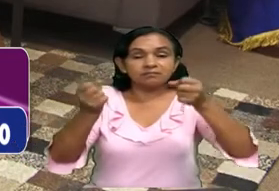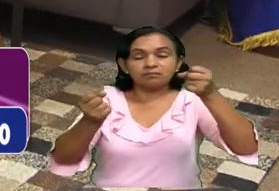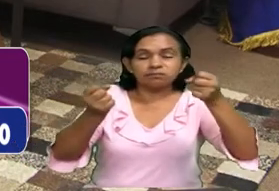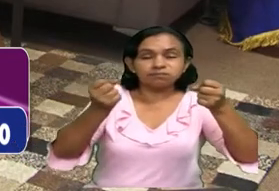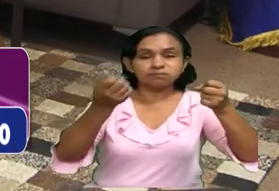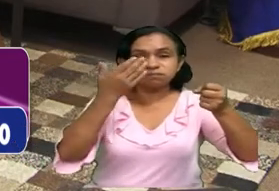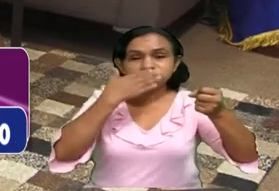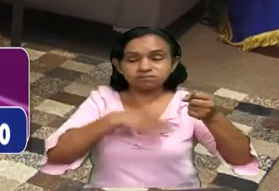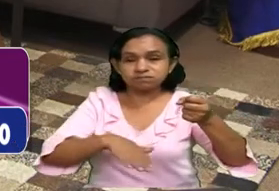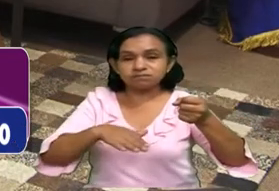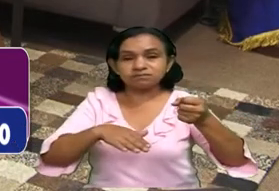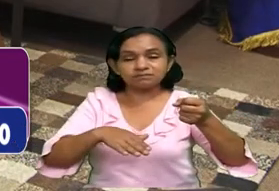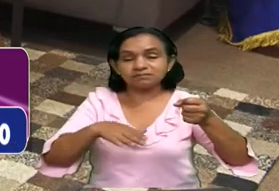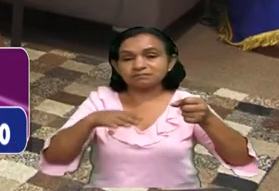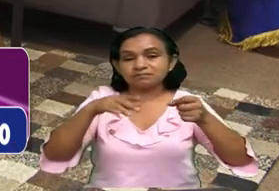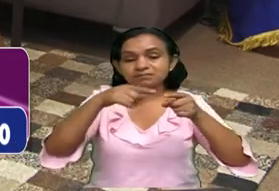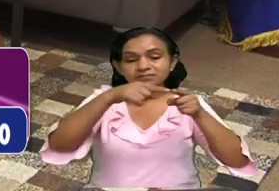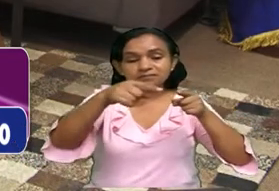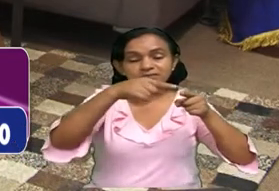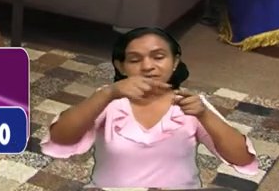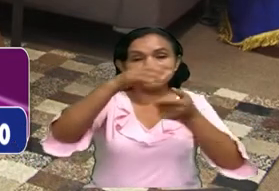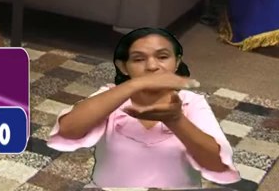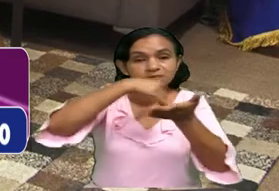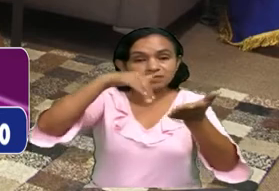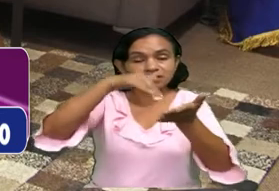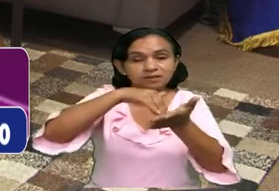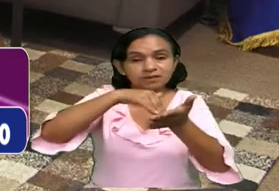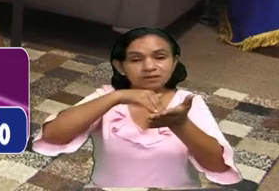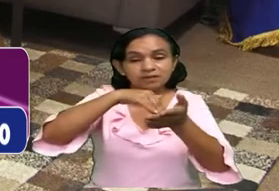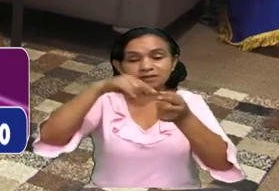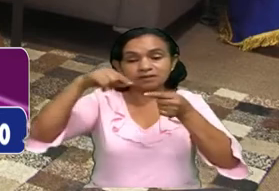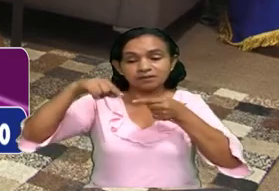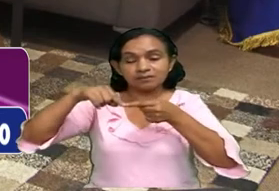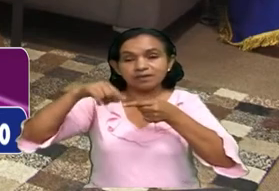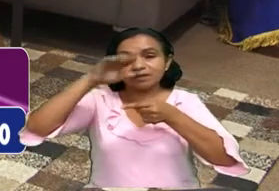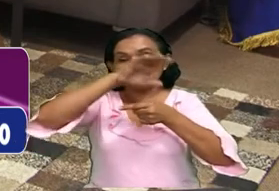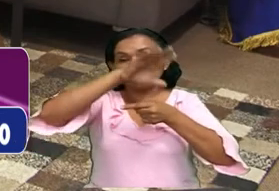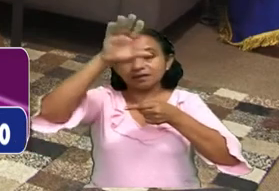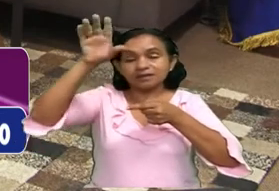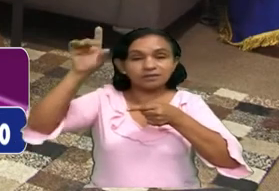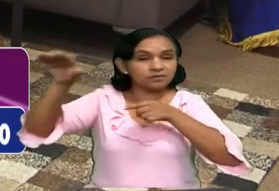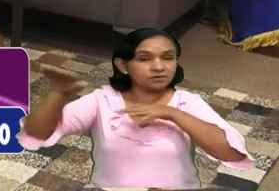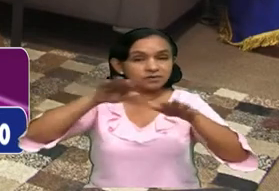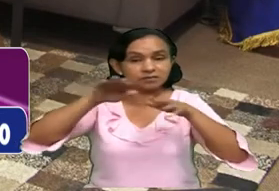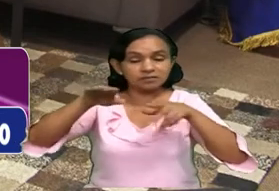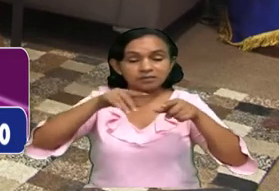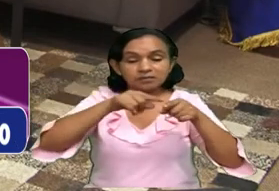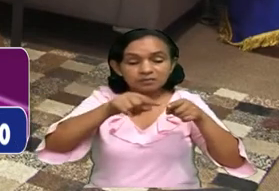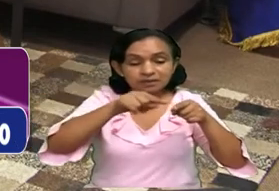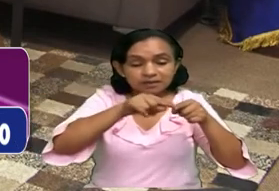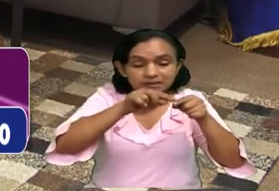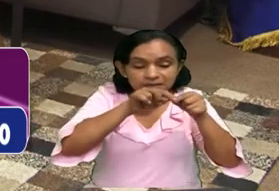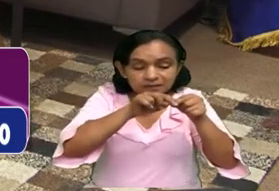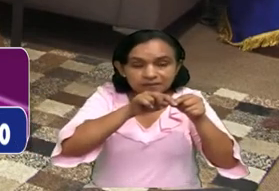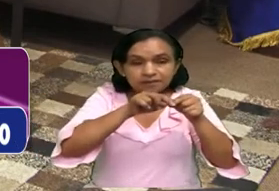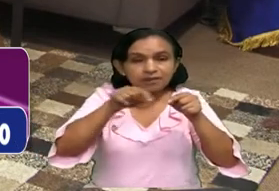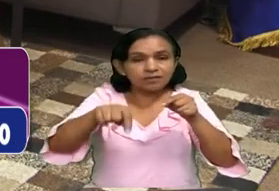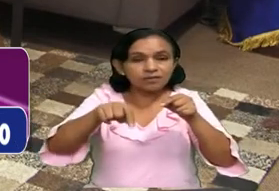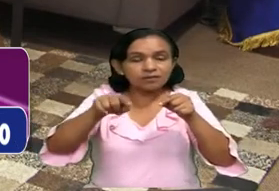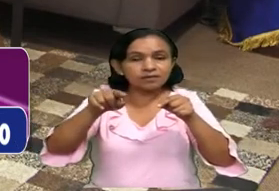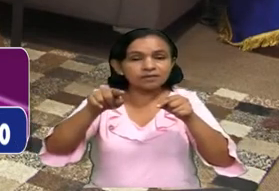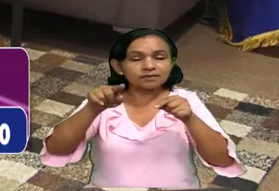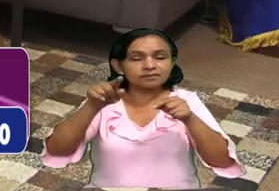ni siquiera de las cabeceras municipales para las cabeceras departamentales. el día de hoy no tenemos una